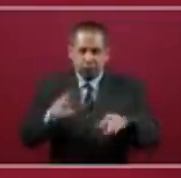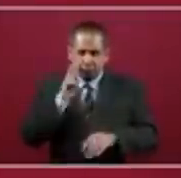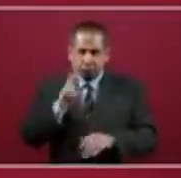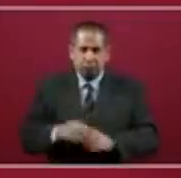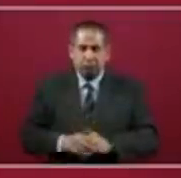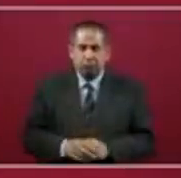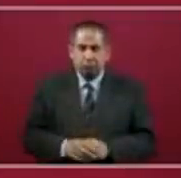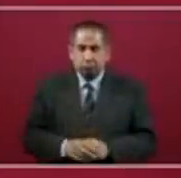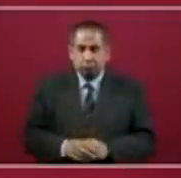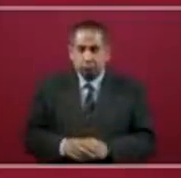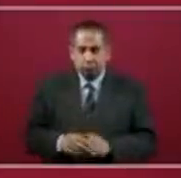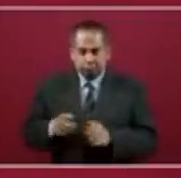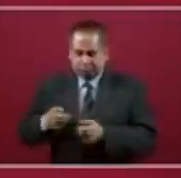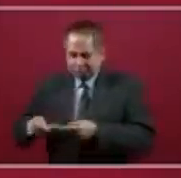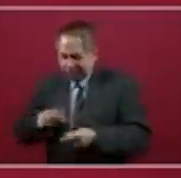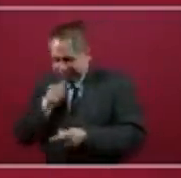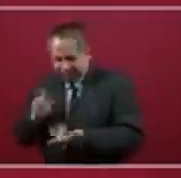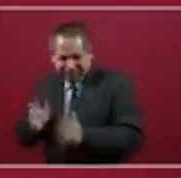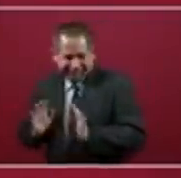No venía yo preparado.